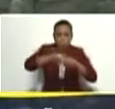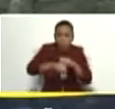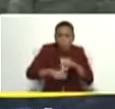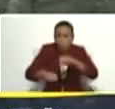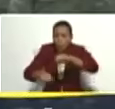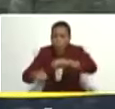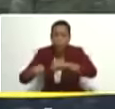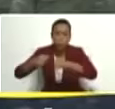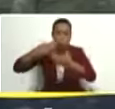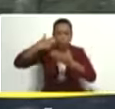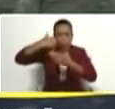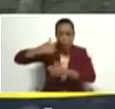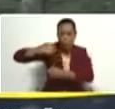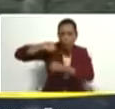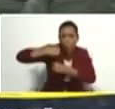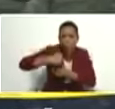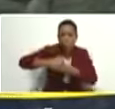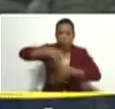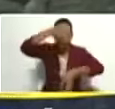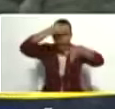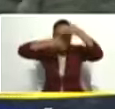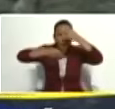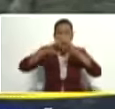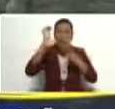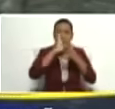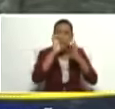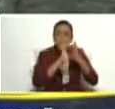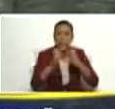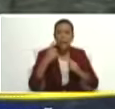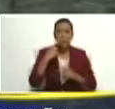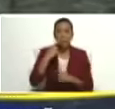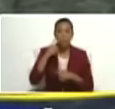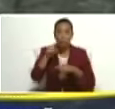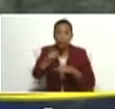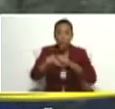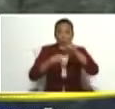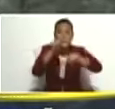como una gran generación, la generación del futuro.